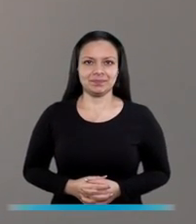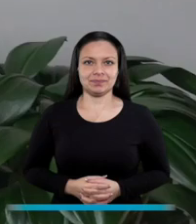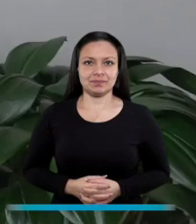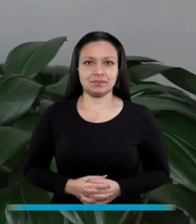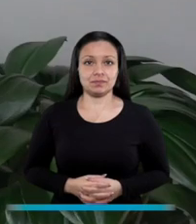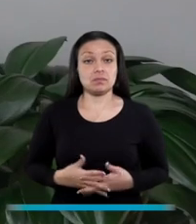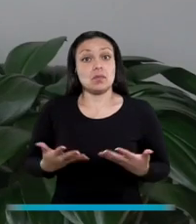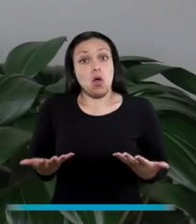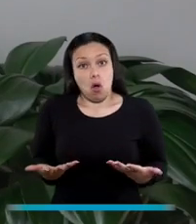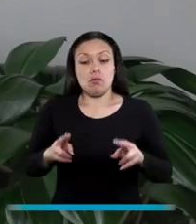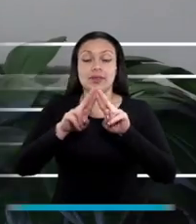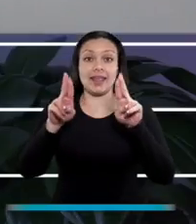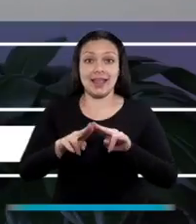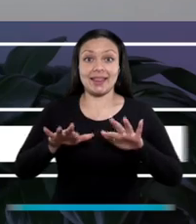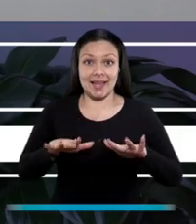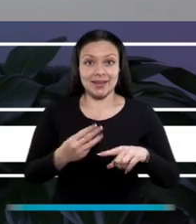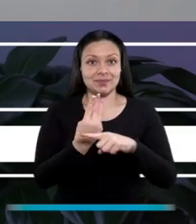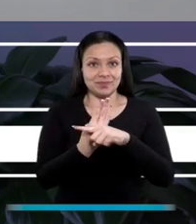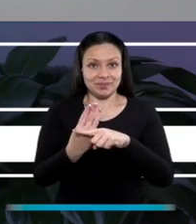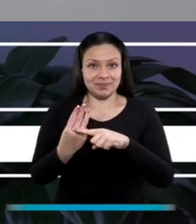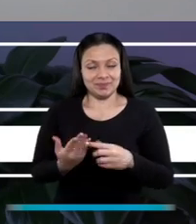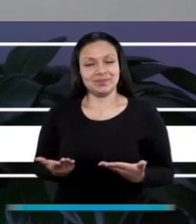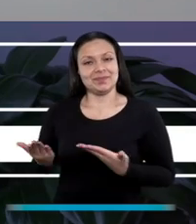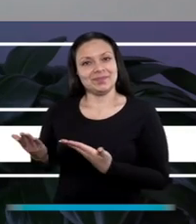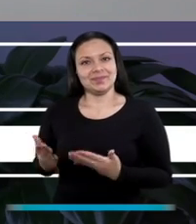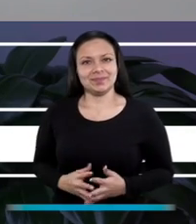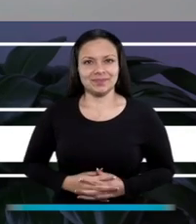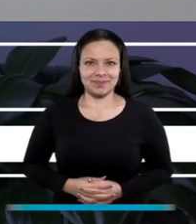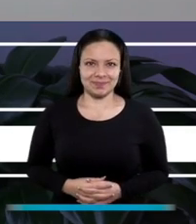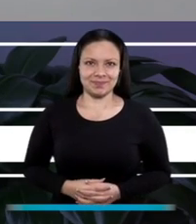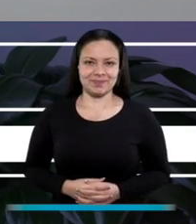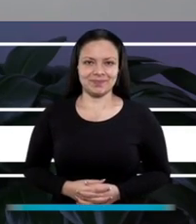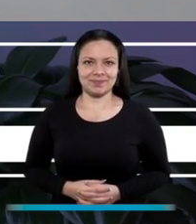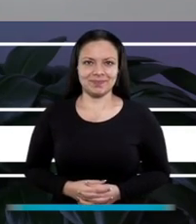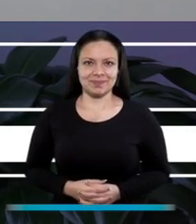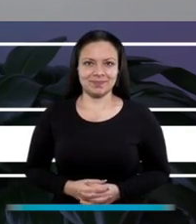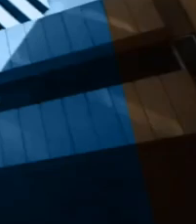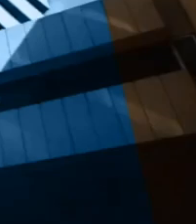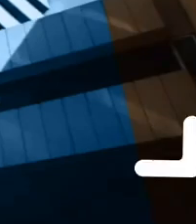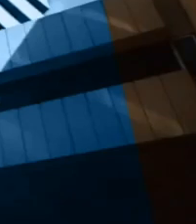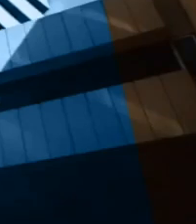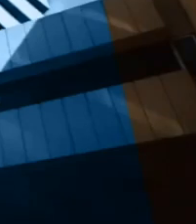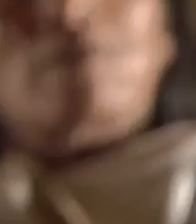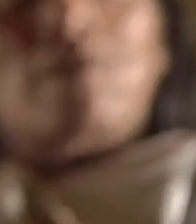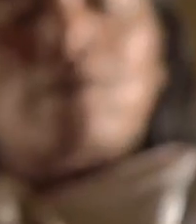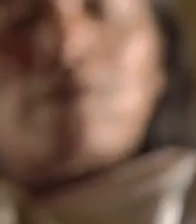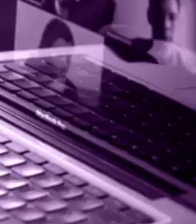018000-940-808 o a través de nuestra sede electrónica en www.procuraduría.gov.co.